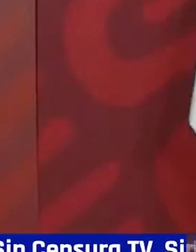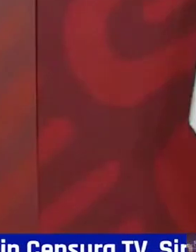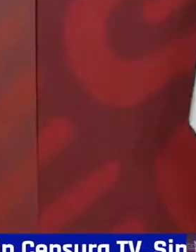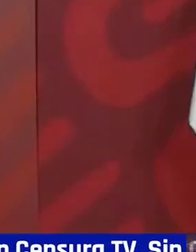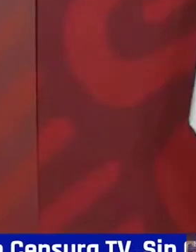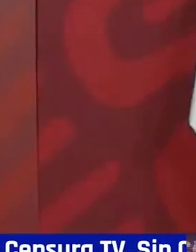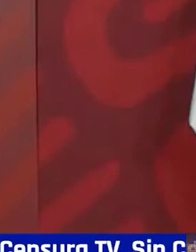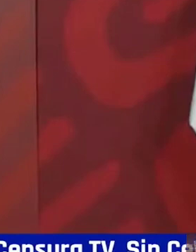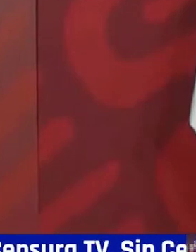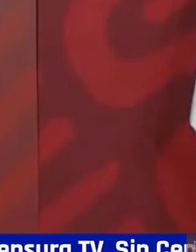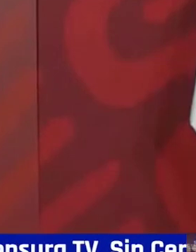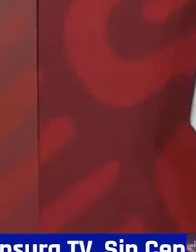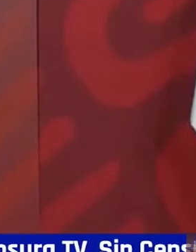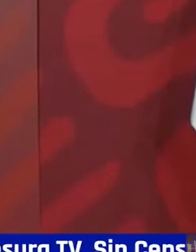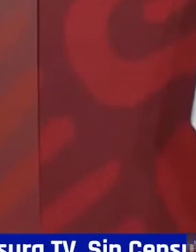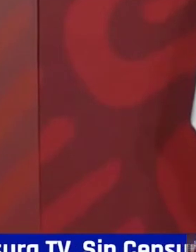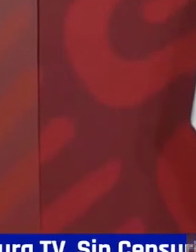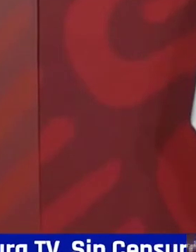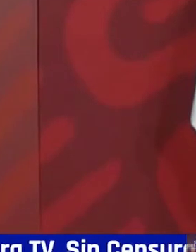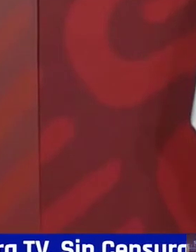y García Luna.